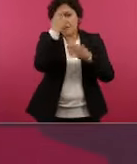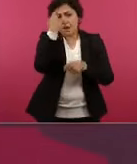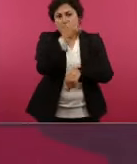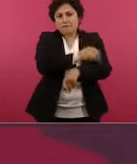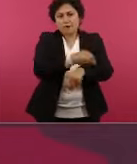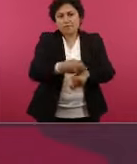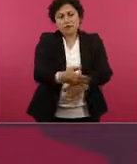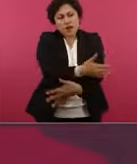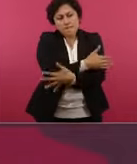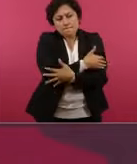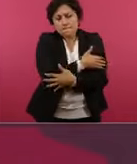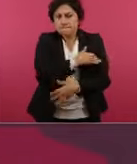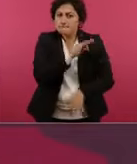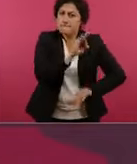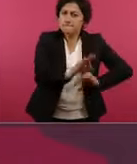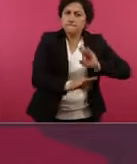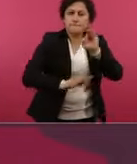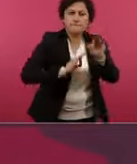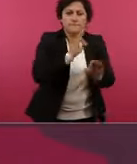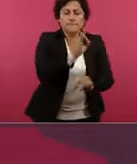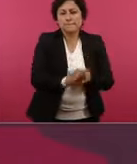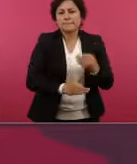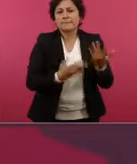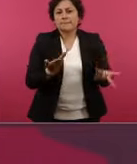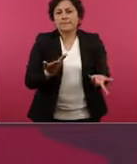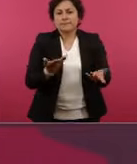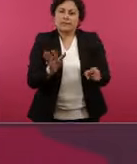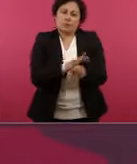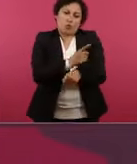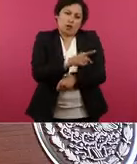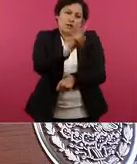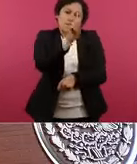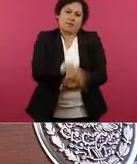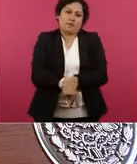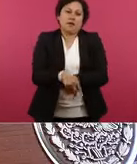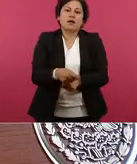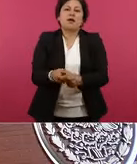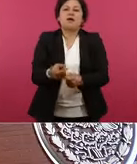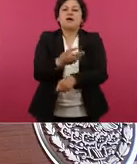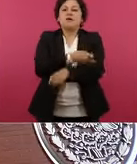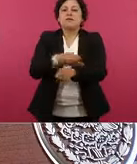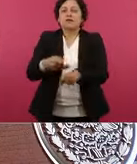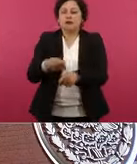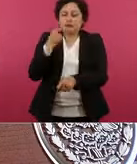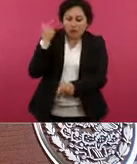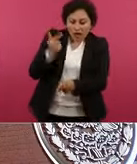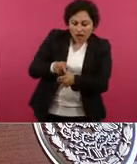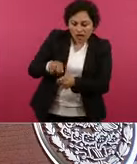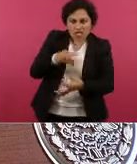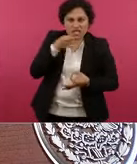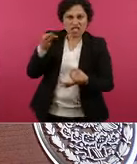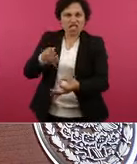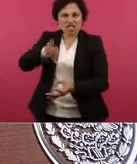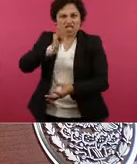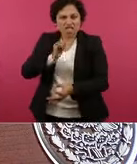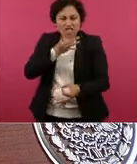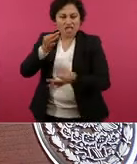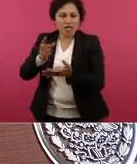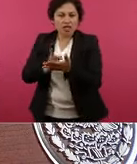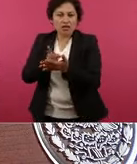porque no es nada más irlos a encerrar, ¿no? Y después tienen que salir.